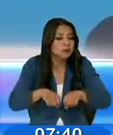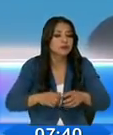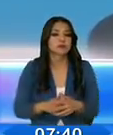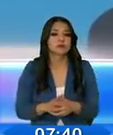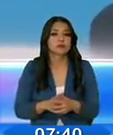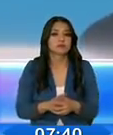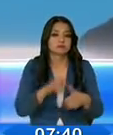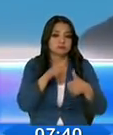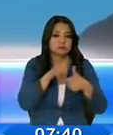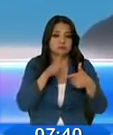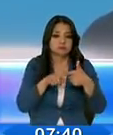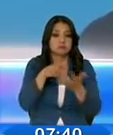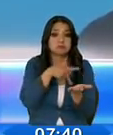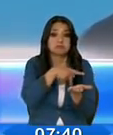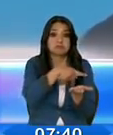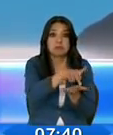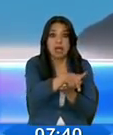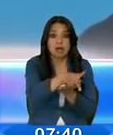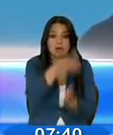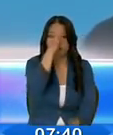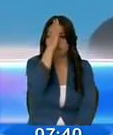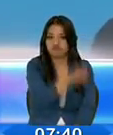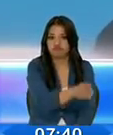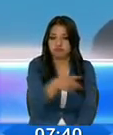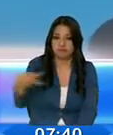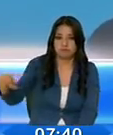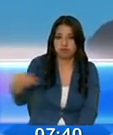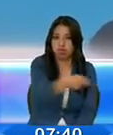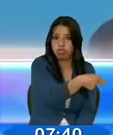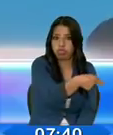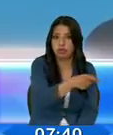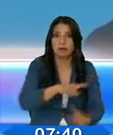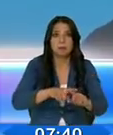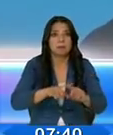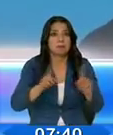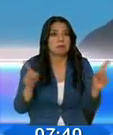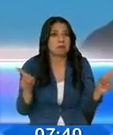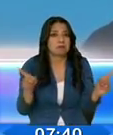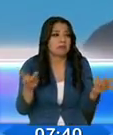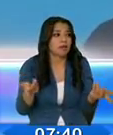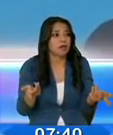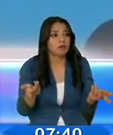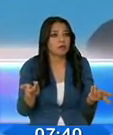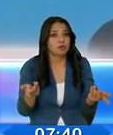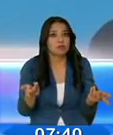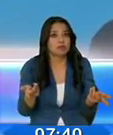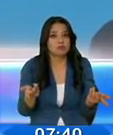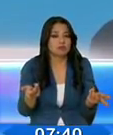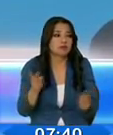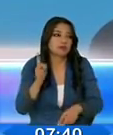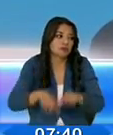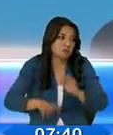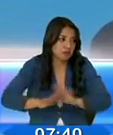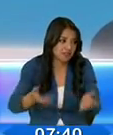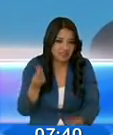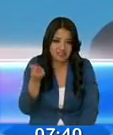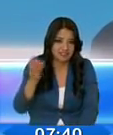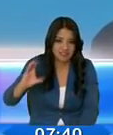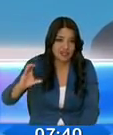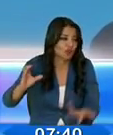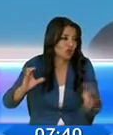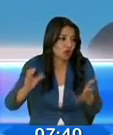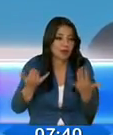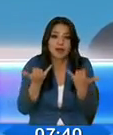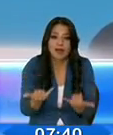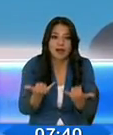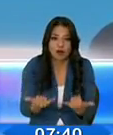dividirse en dos. Una, o un pago directo y de contado, lo cual está, pienso yo, fuera de toda posibilidad. Hoy día